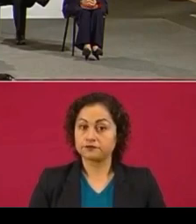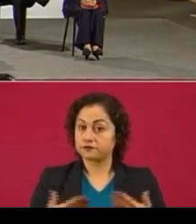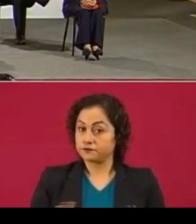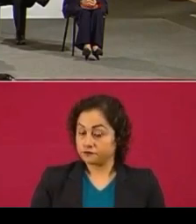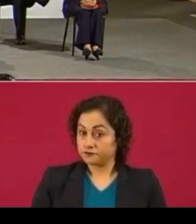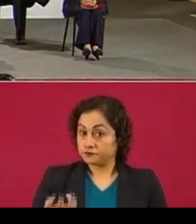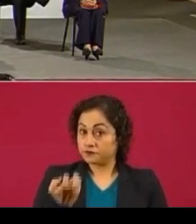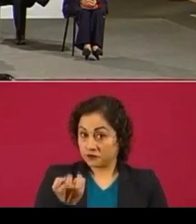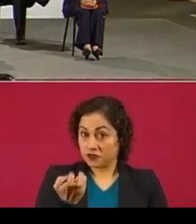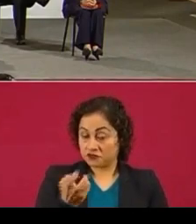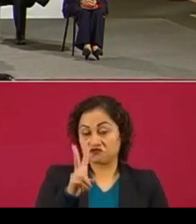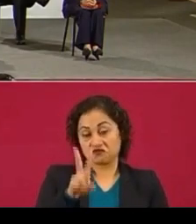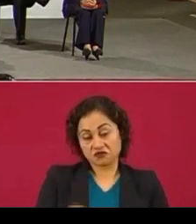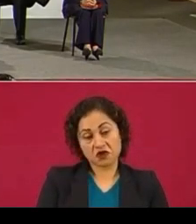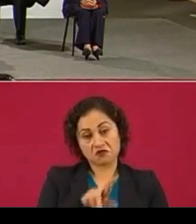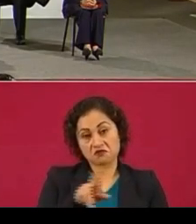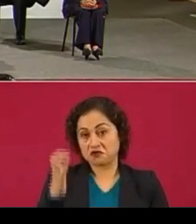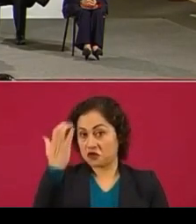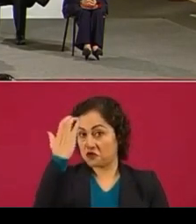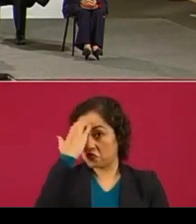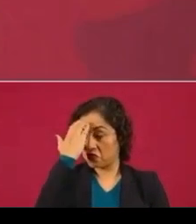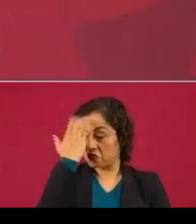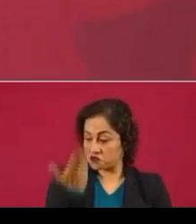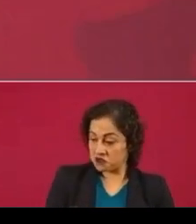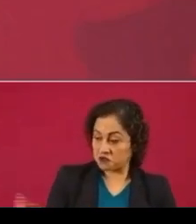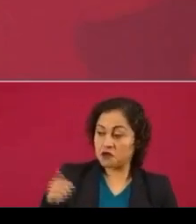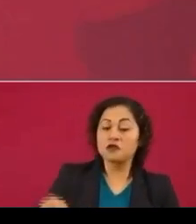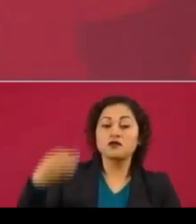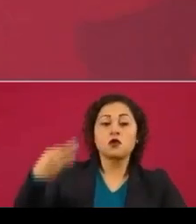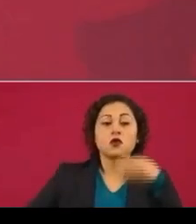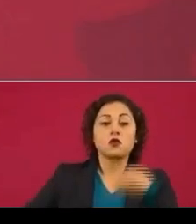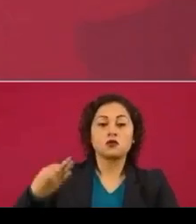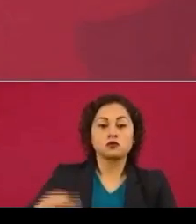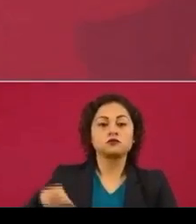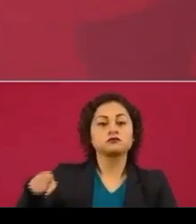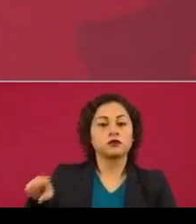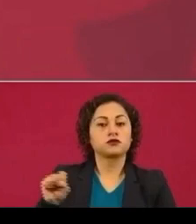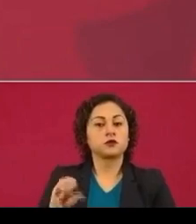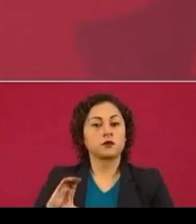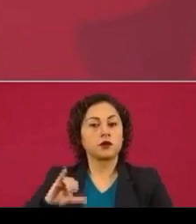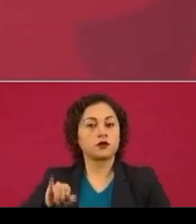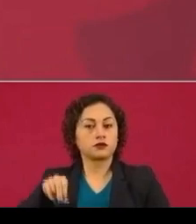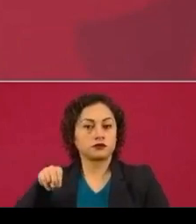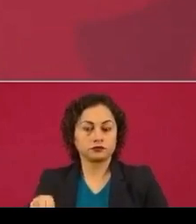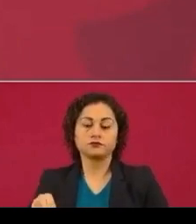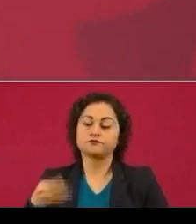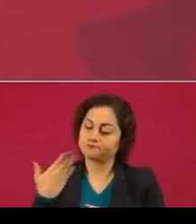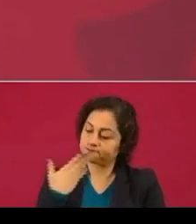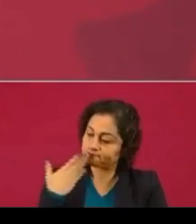amerita pues un reconocimiento al Poder Judicial y a la Suprema Corte.